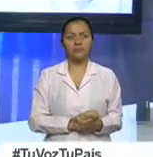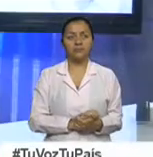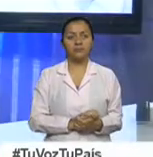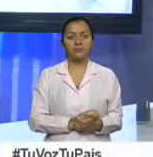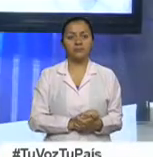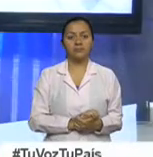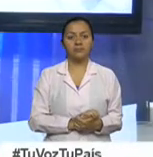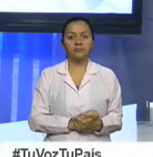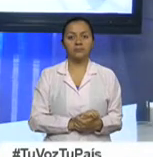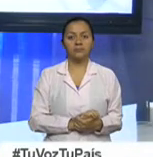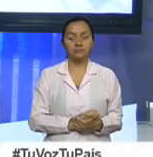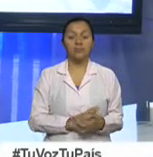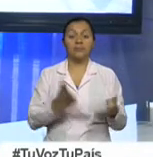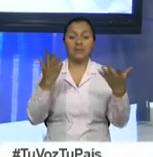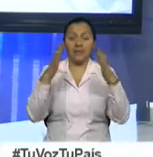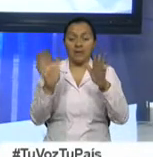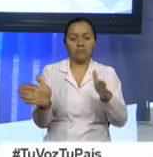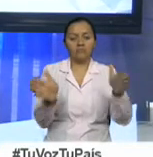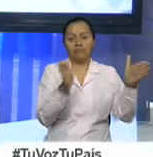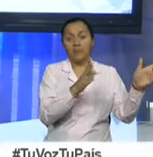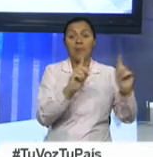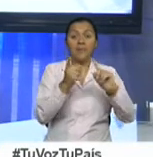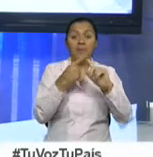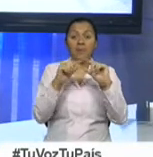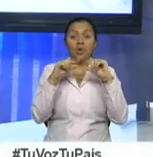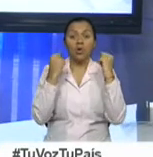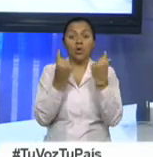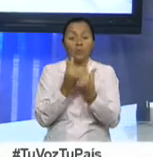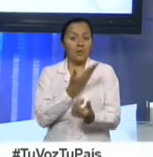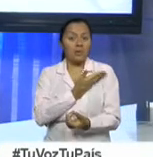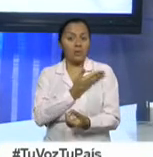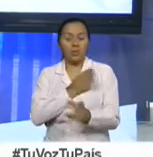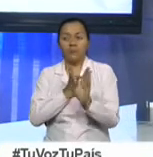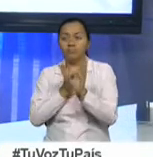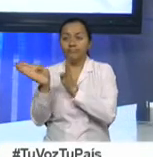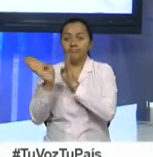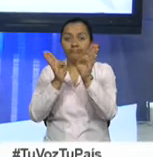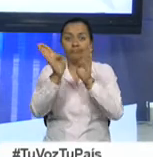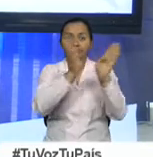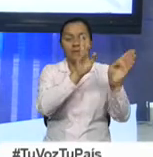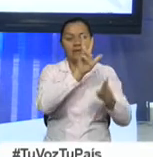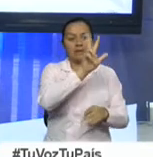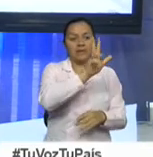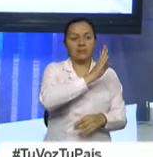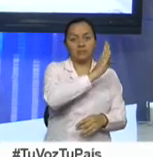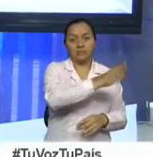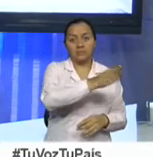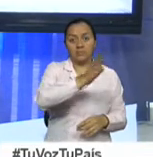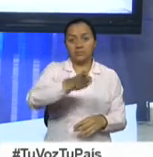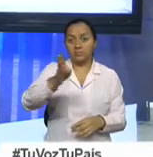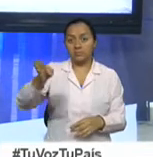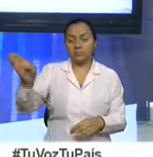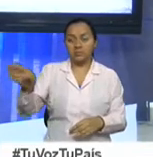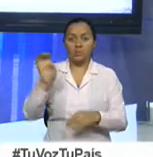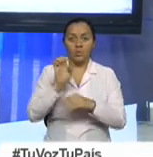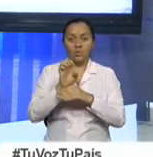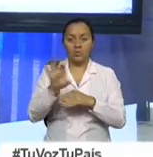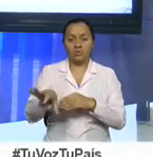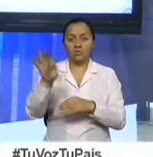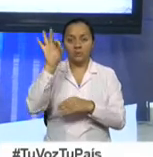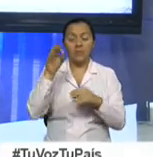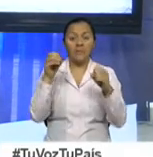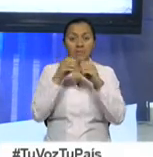También las primeras brigadas de la misión Las Manuelas se movilizaron en tres sectores de la capital ecuatoriana para identificar